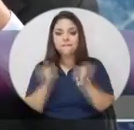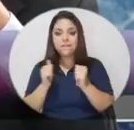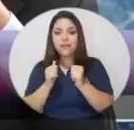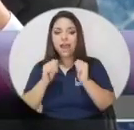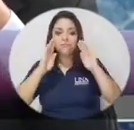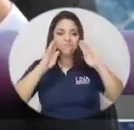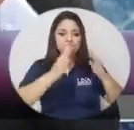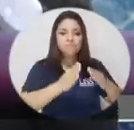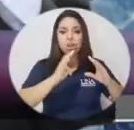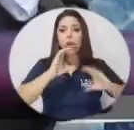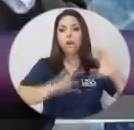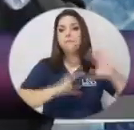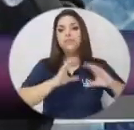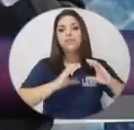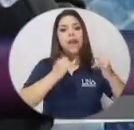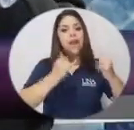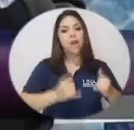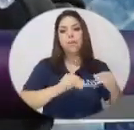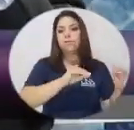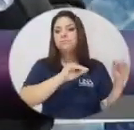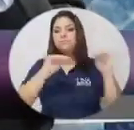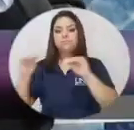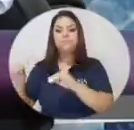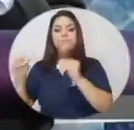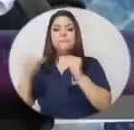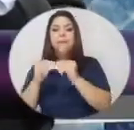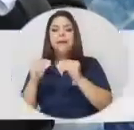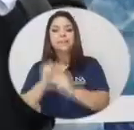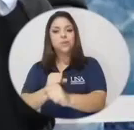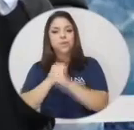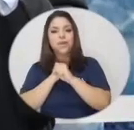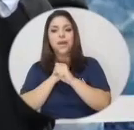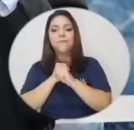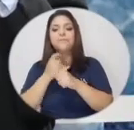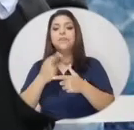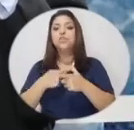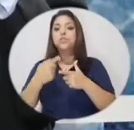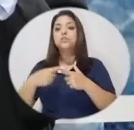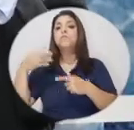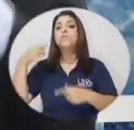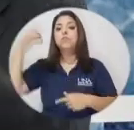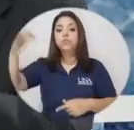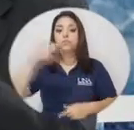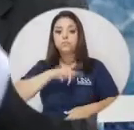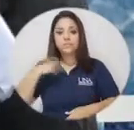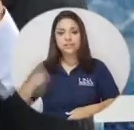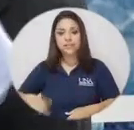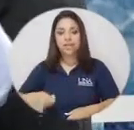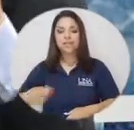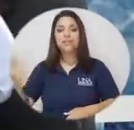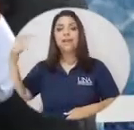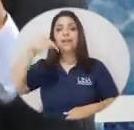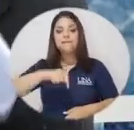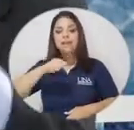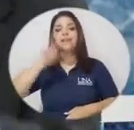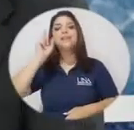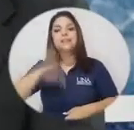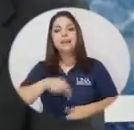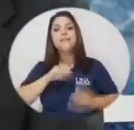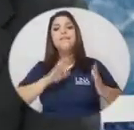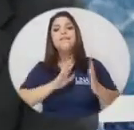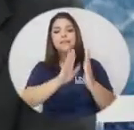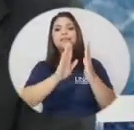al comercio, lentamente ha pasado al tema de seguridad. Entonces la administración que venga tiene que enfrentar